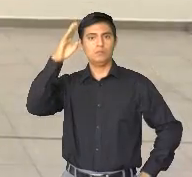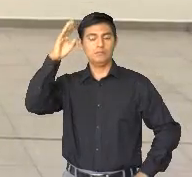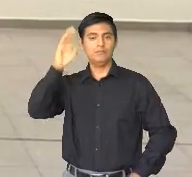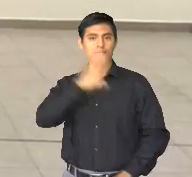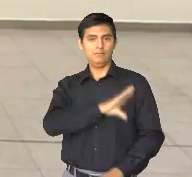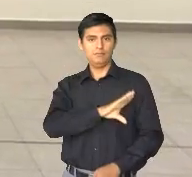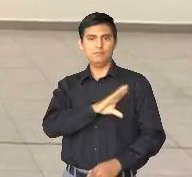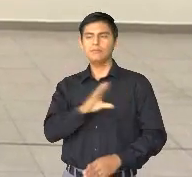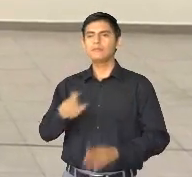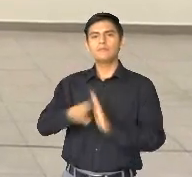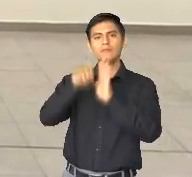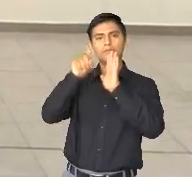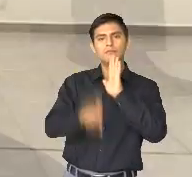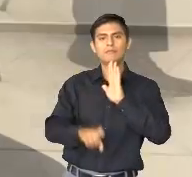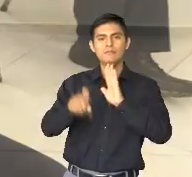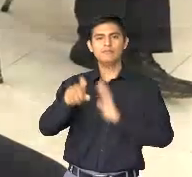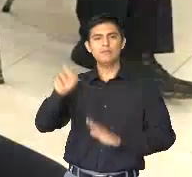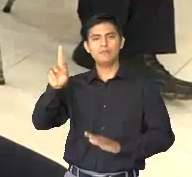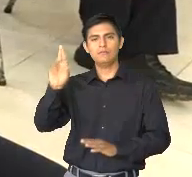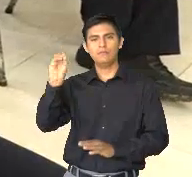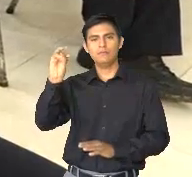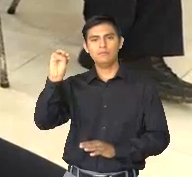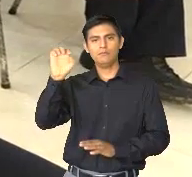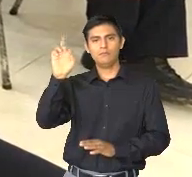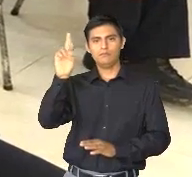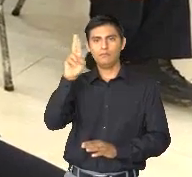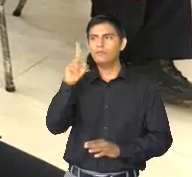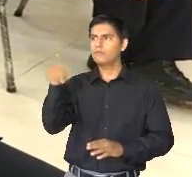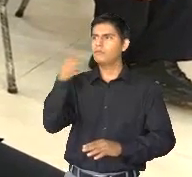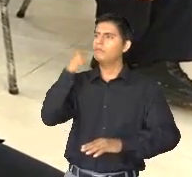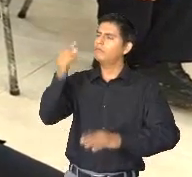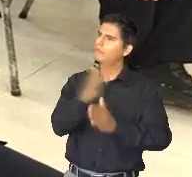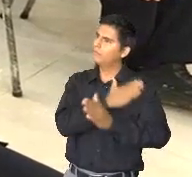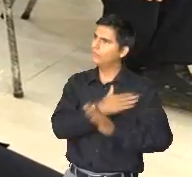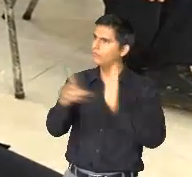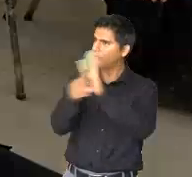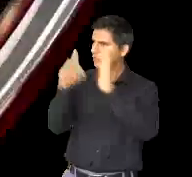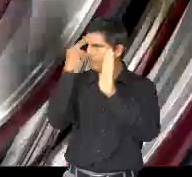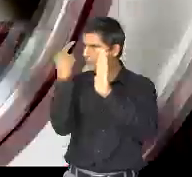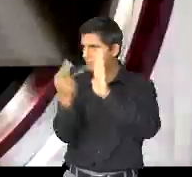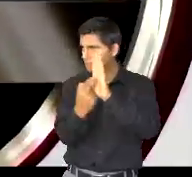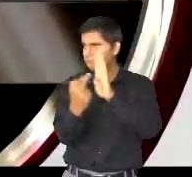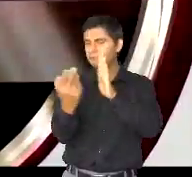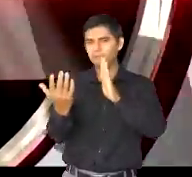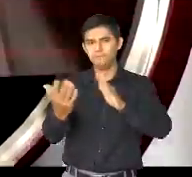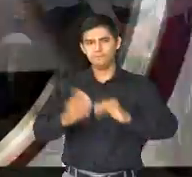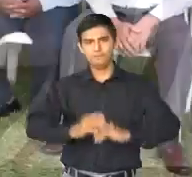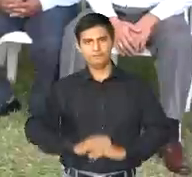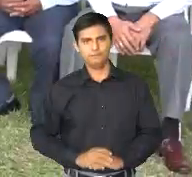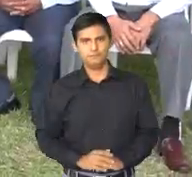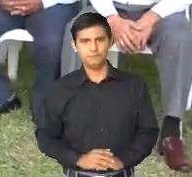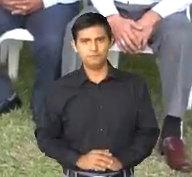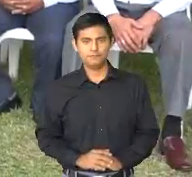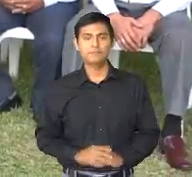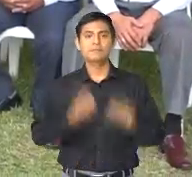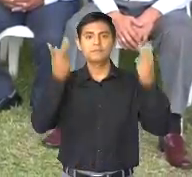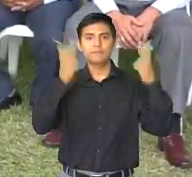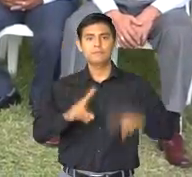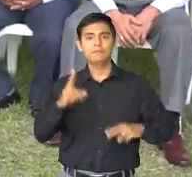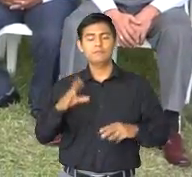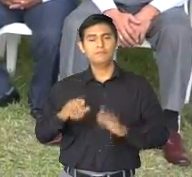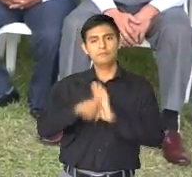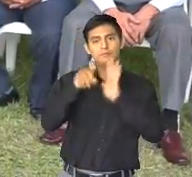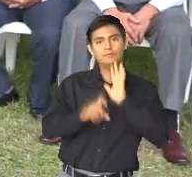municipal, abogada Luz Romero, a quien pidió un trabajo apegado a la ley y ordenanzas. Con la presencia del